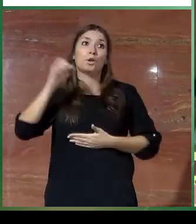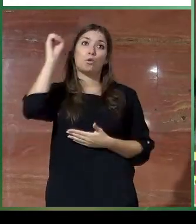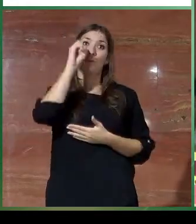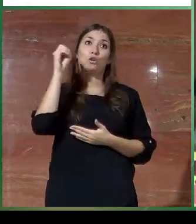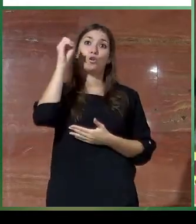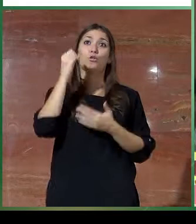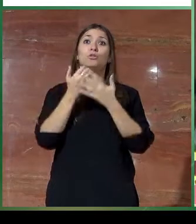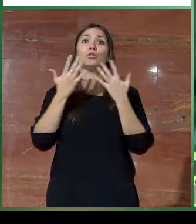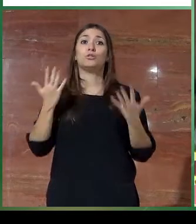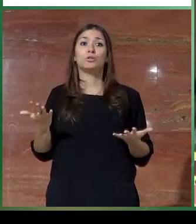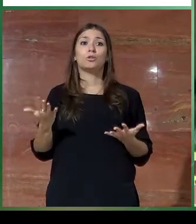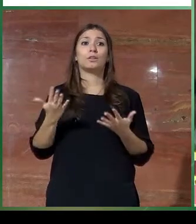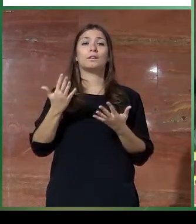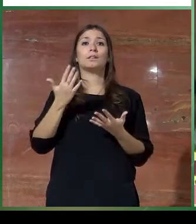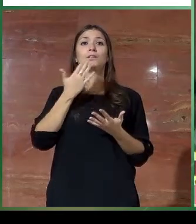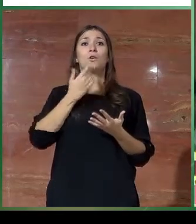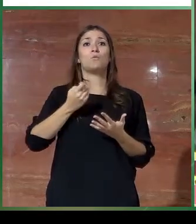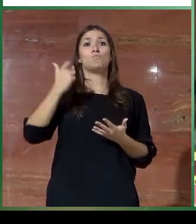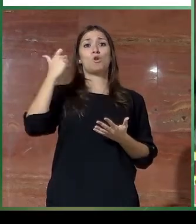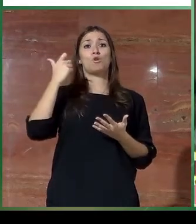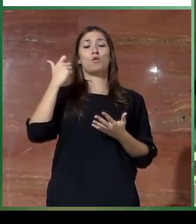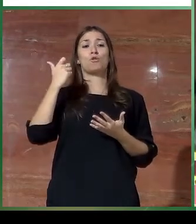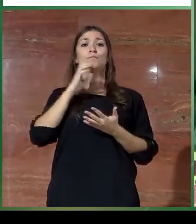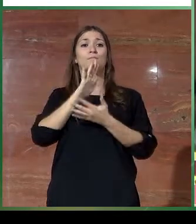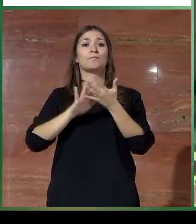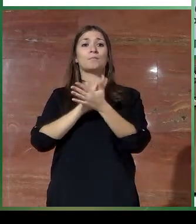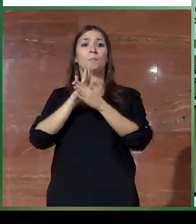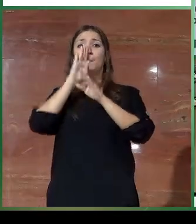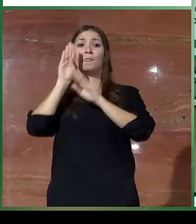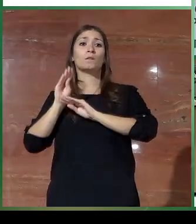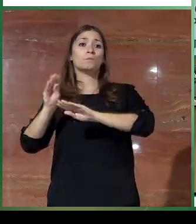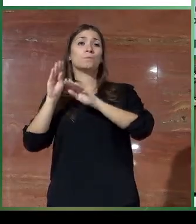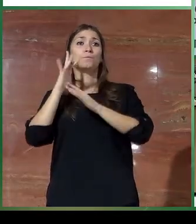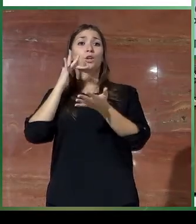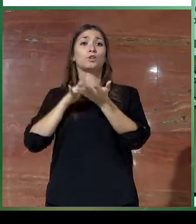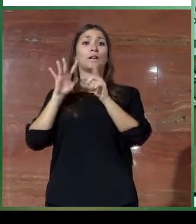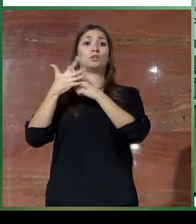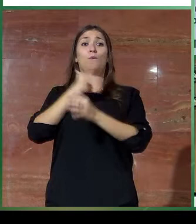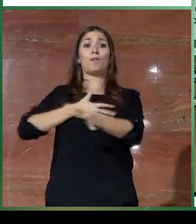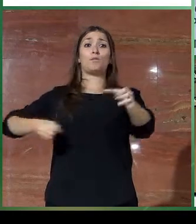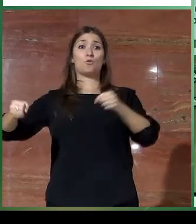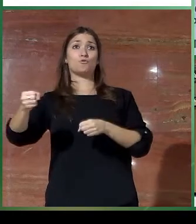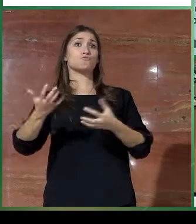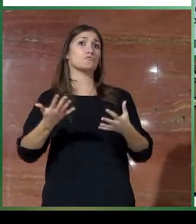¿No creen que también un poco deberían poner de su parte y ponerse en la situación y el lugar de discapacidad?